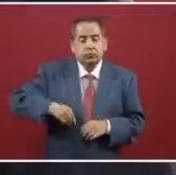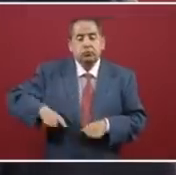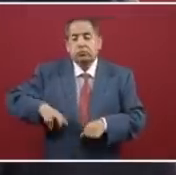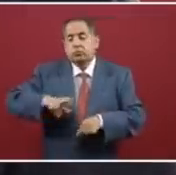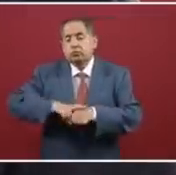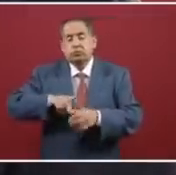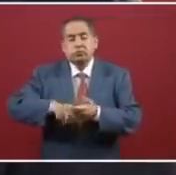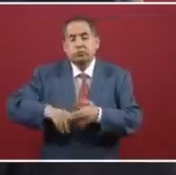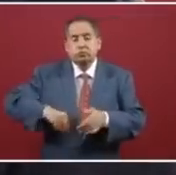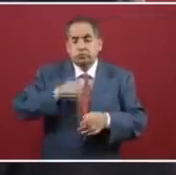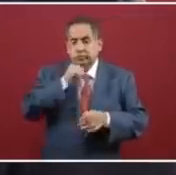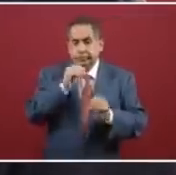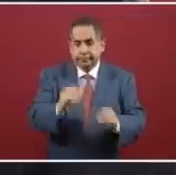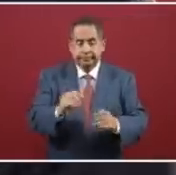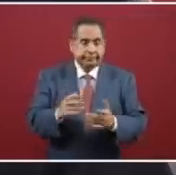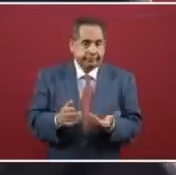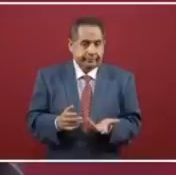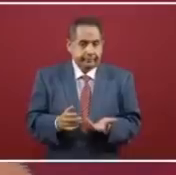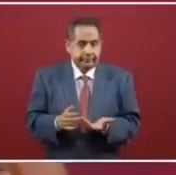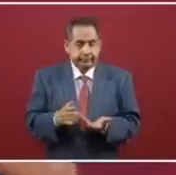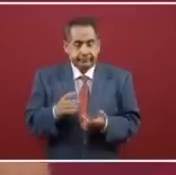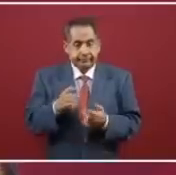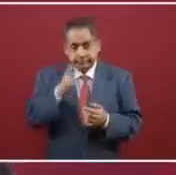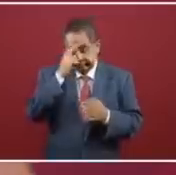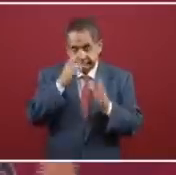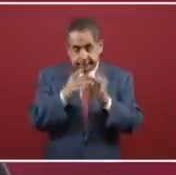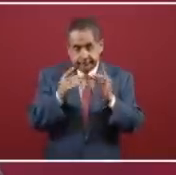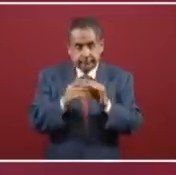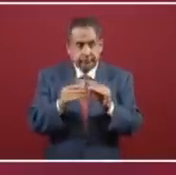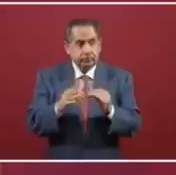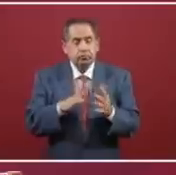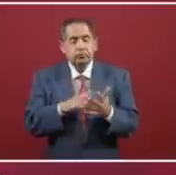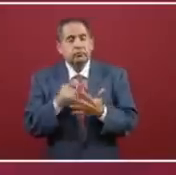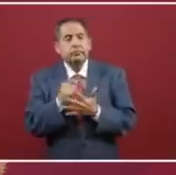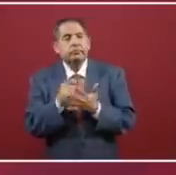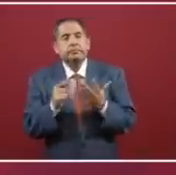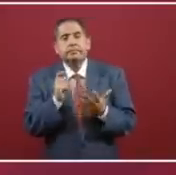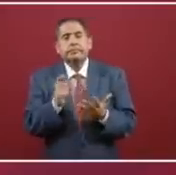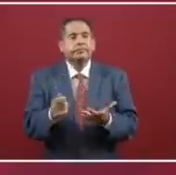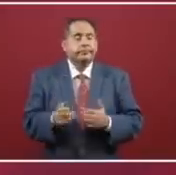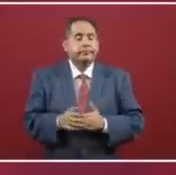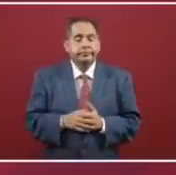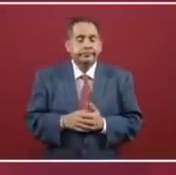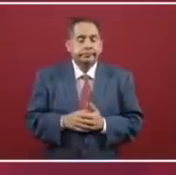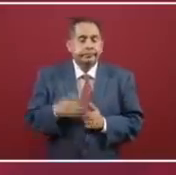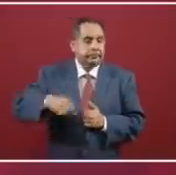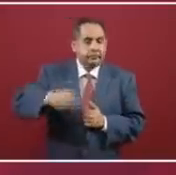gobernadores es que no ha habido un acuerdo